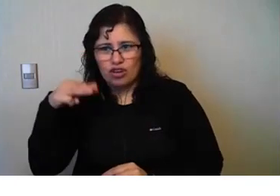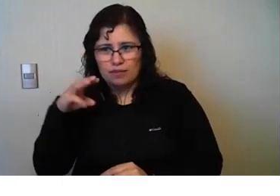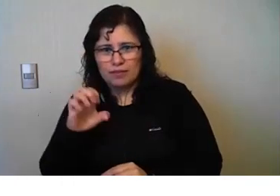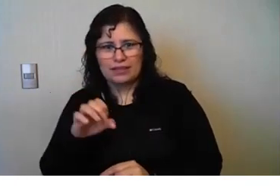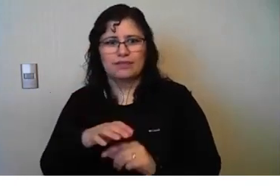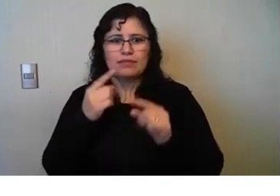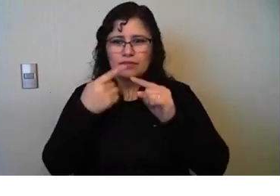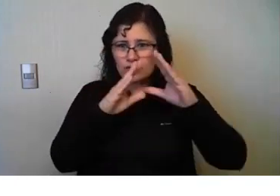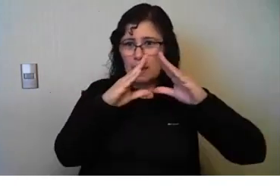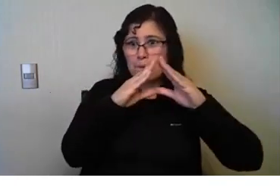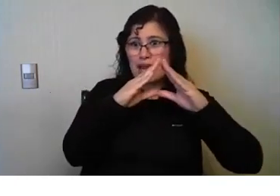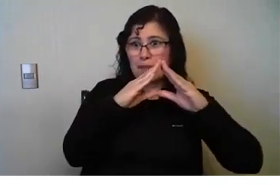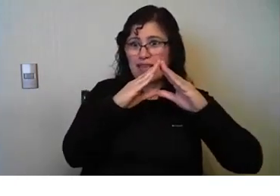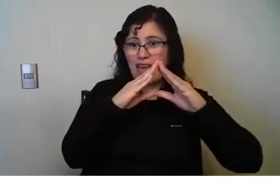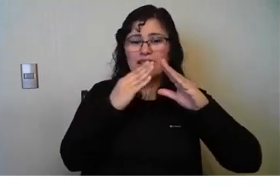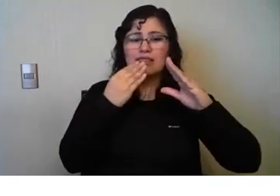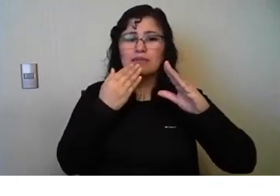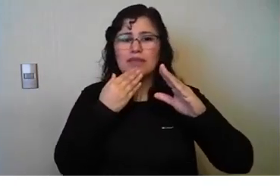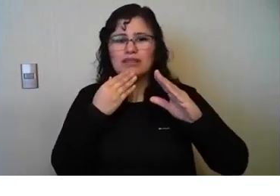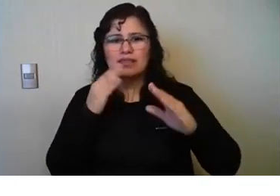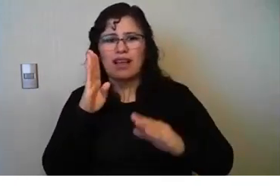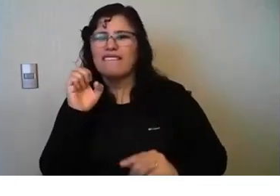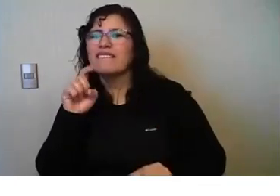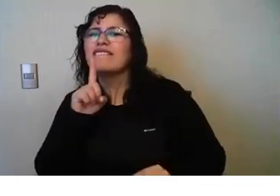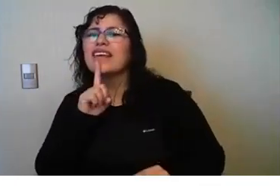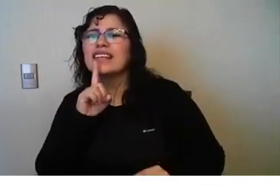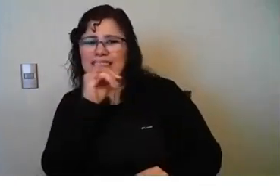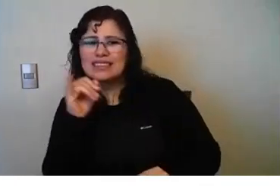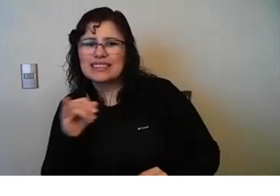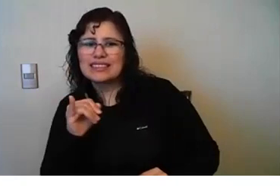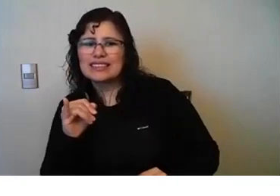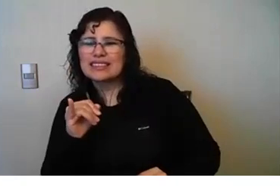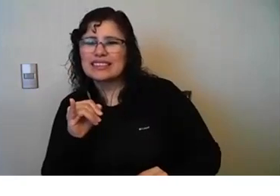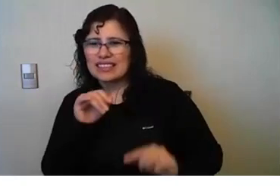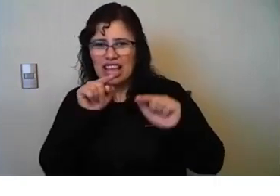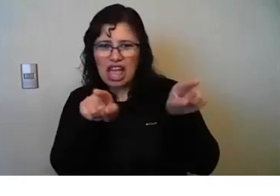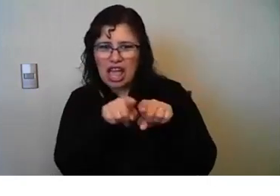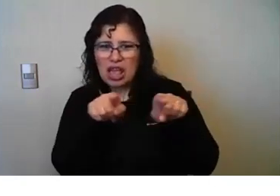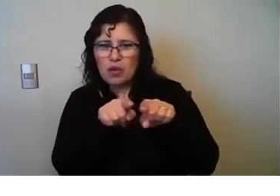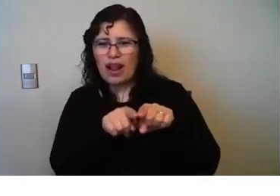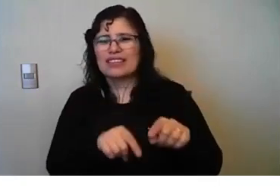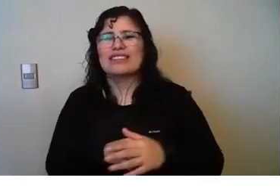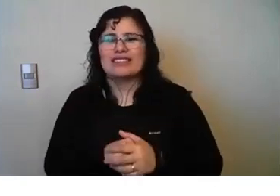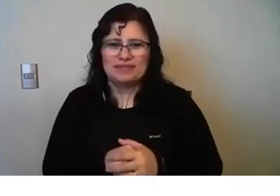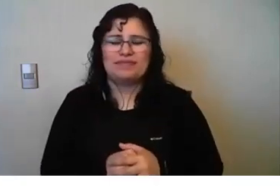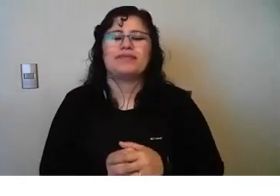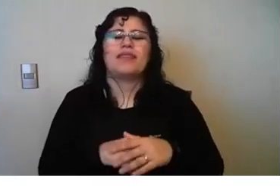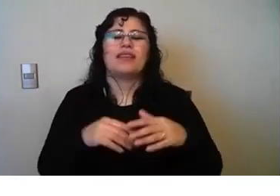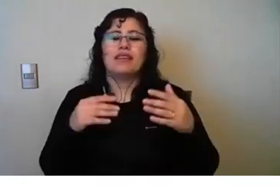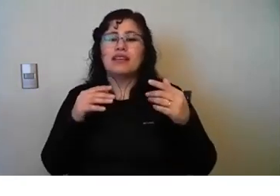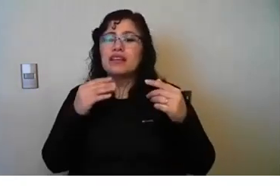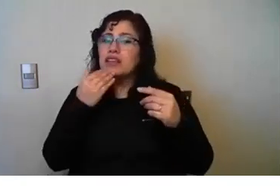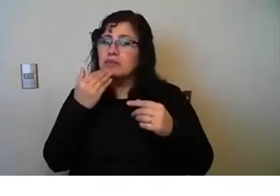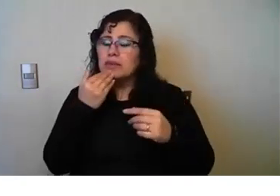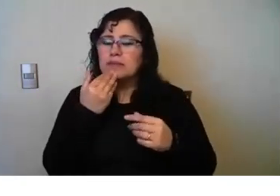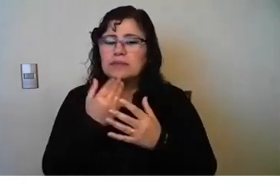grande, también conocida como célula de Betz, tal cual está escrito ahí, B-E-T-Z,